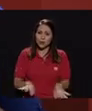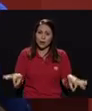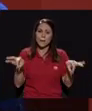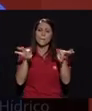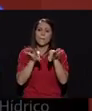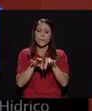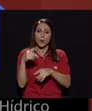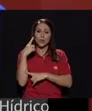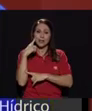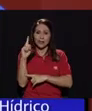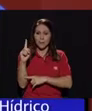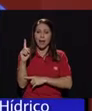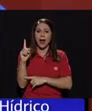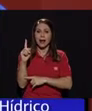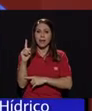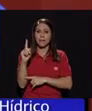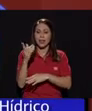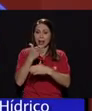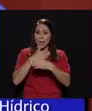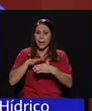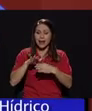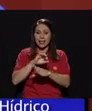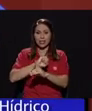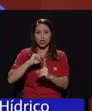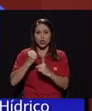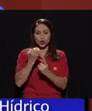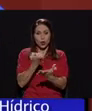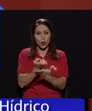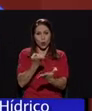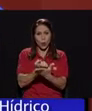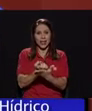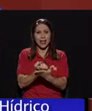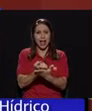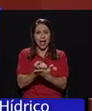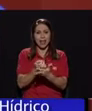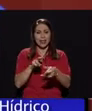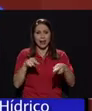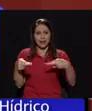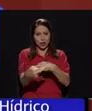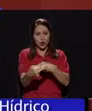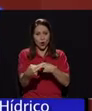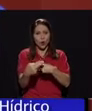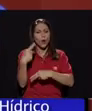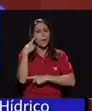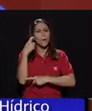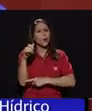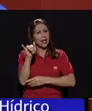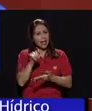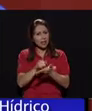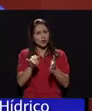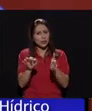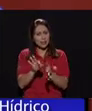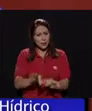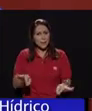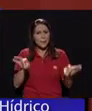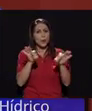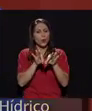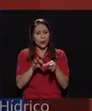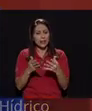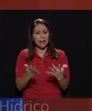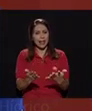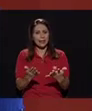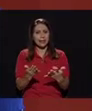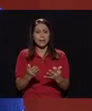importancia para la parte socioeconómica de la región, porque esto es algo